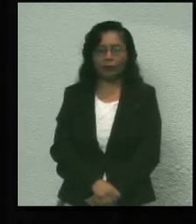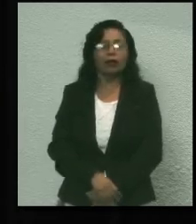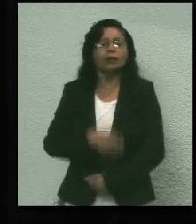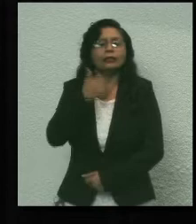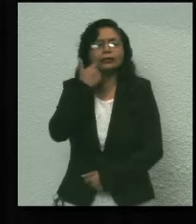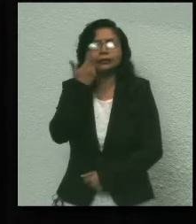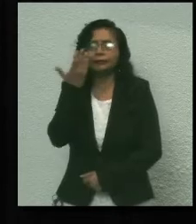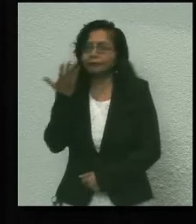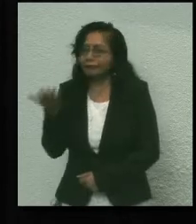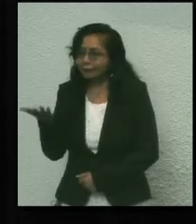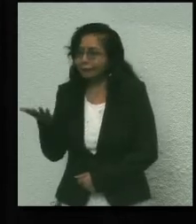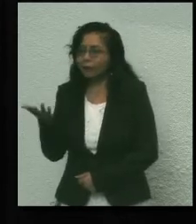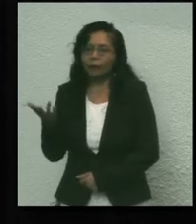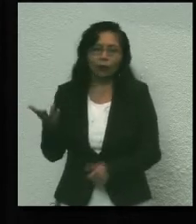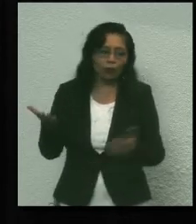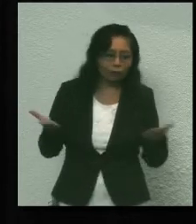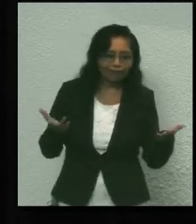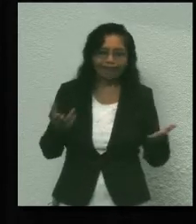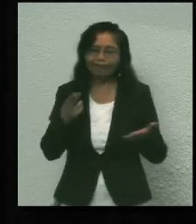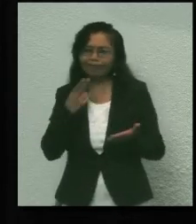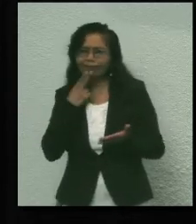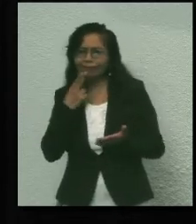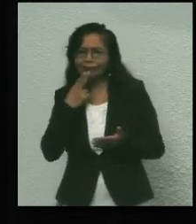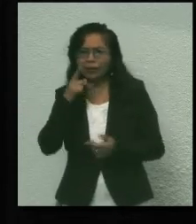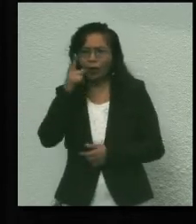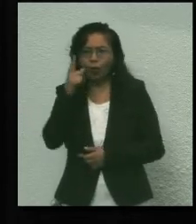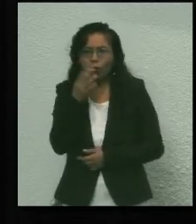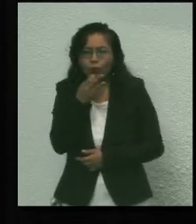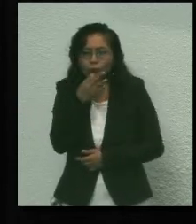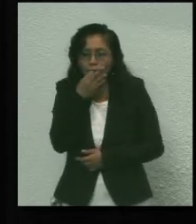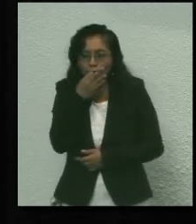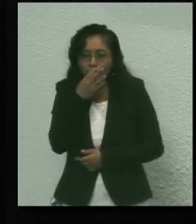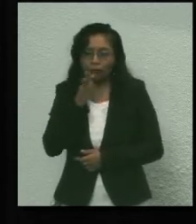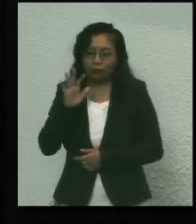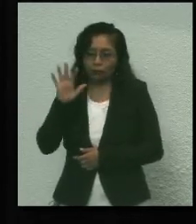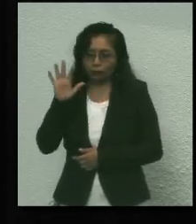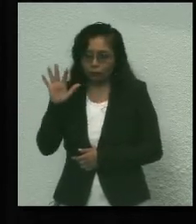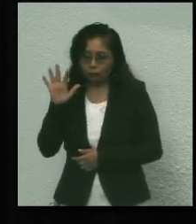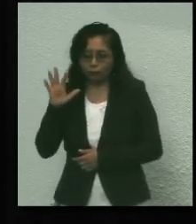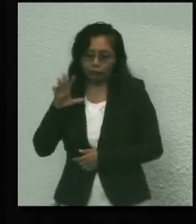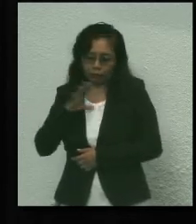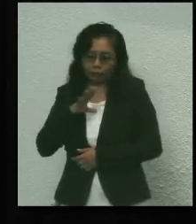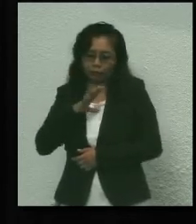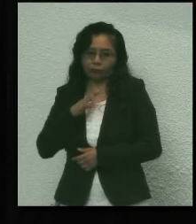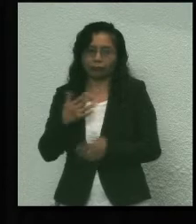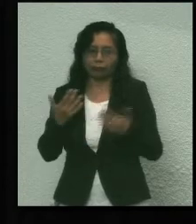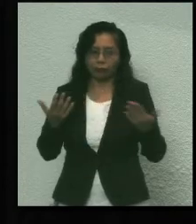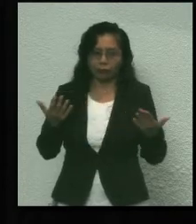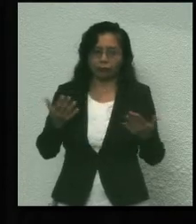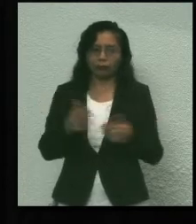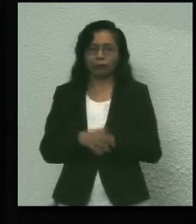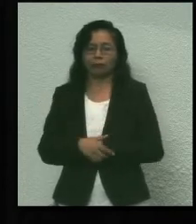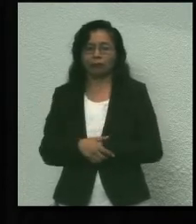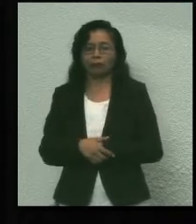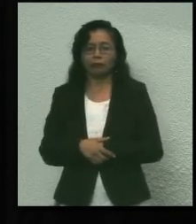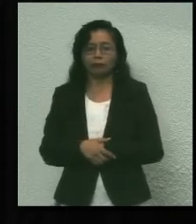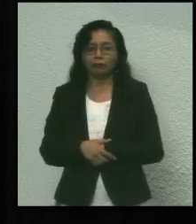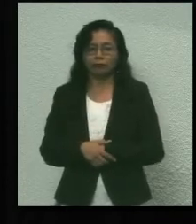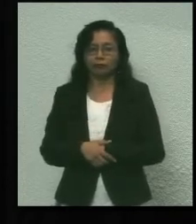Quisiera utilizar un minuto de los cinco que tengo para hacer este